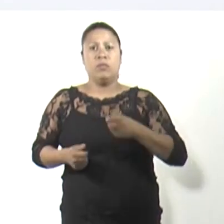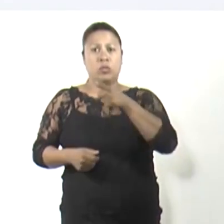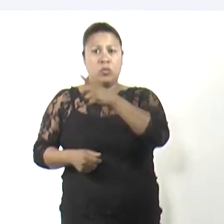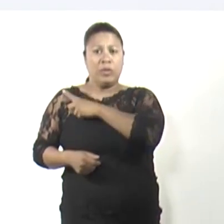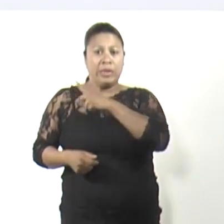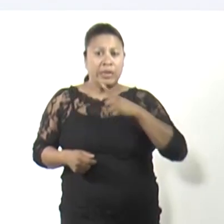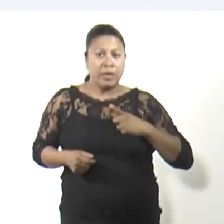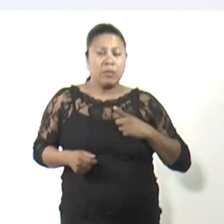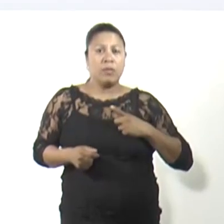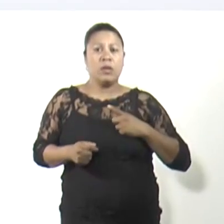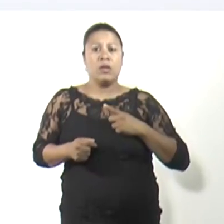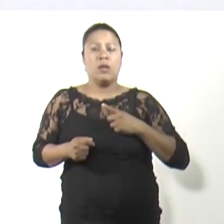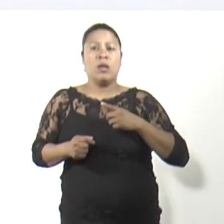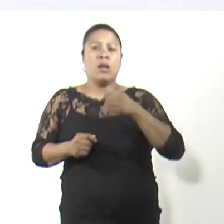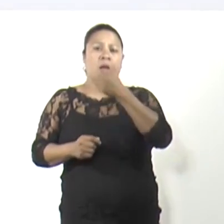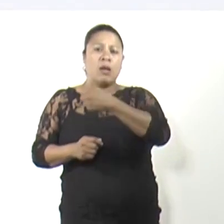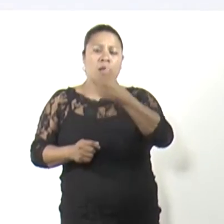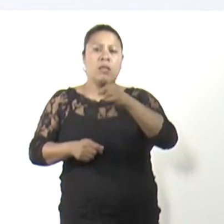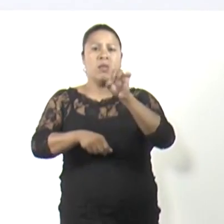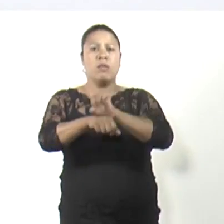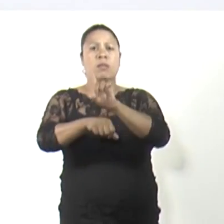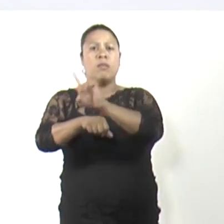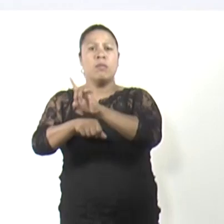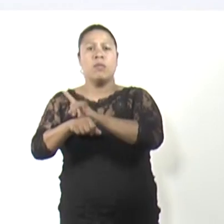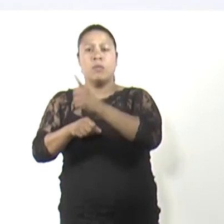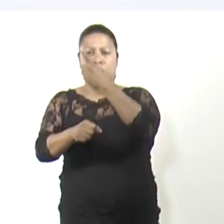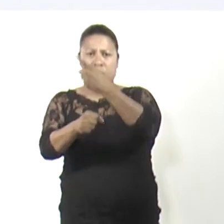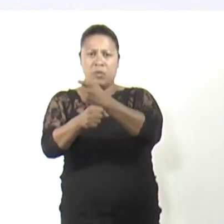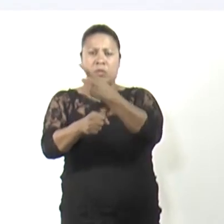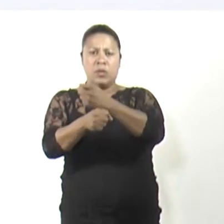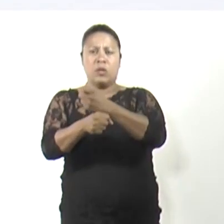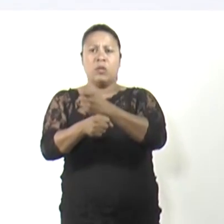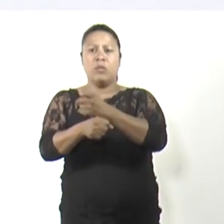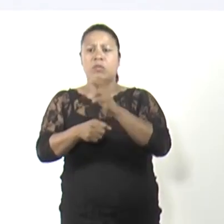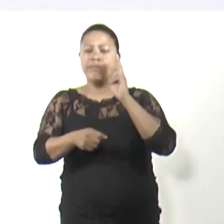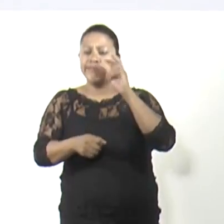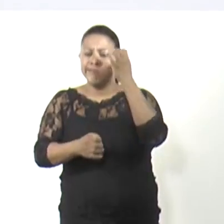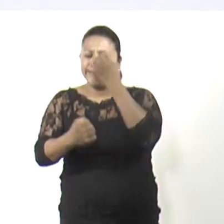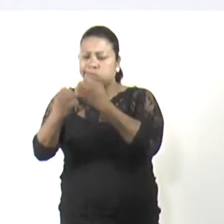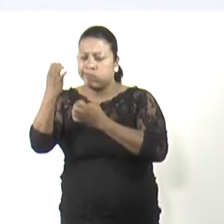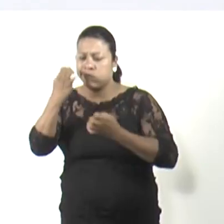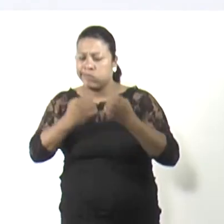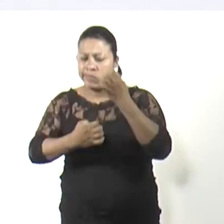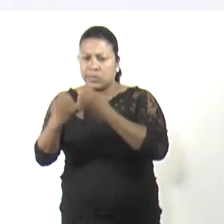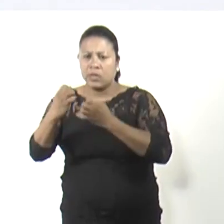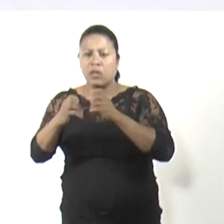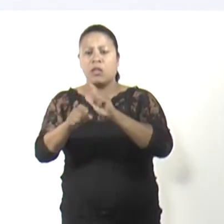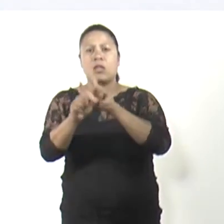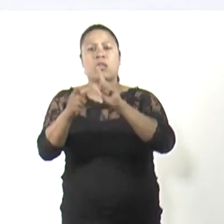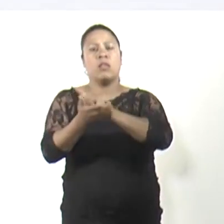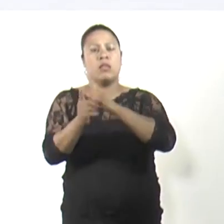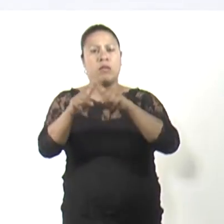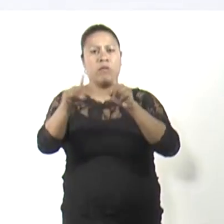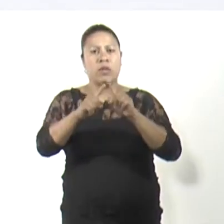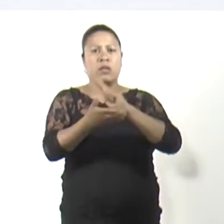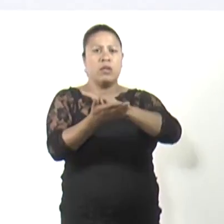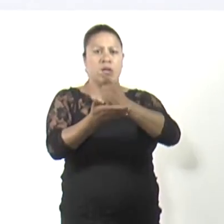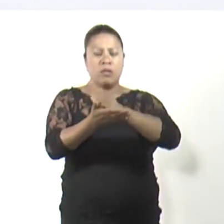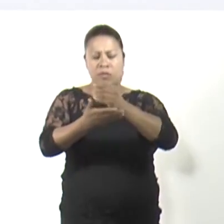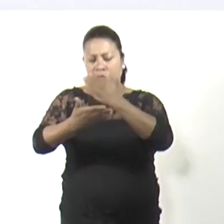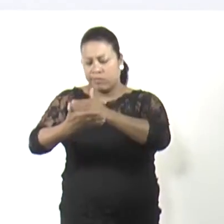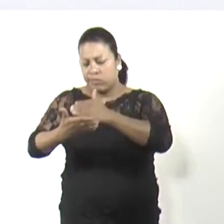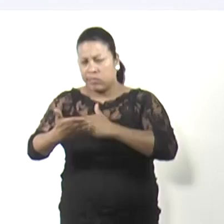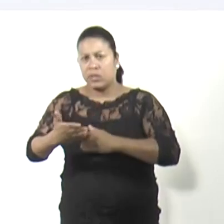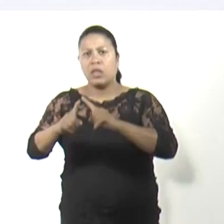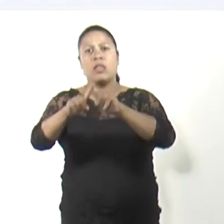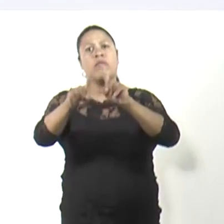Comprender implica primeramente revisar textos, en este sentido ejemplos